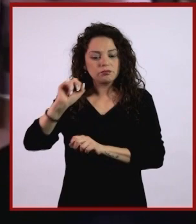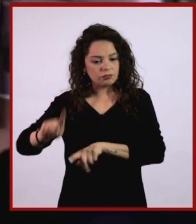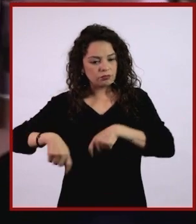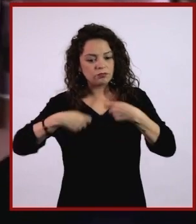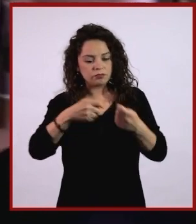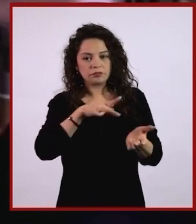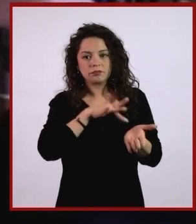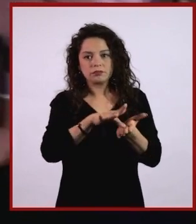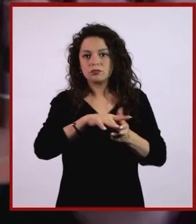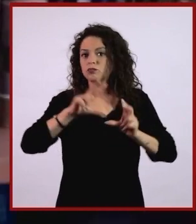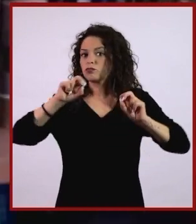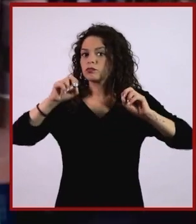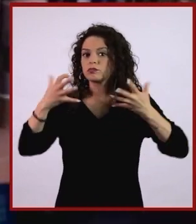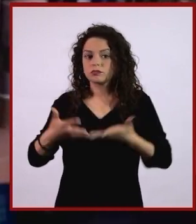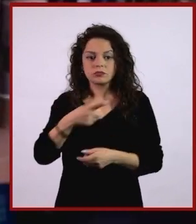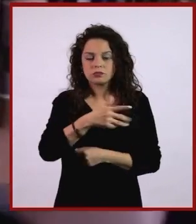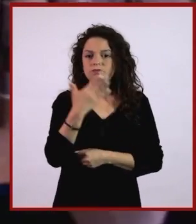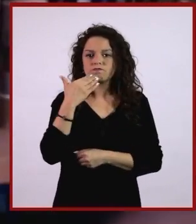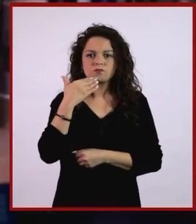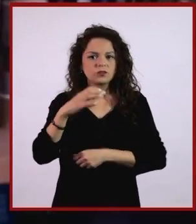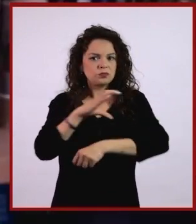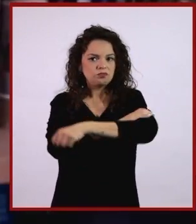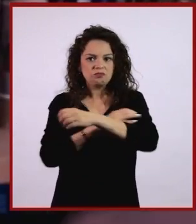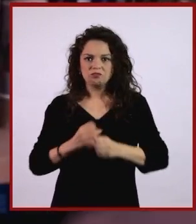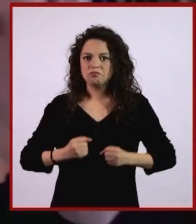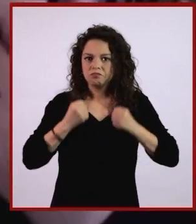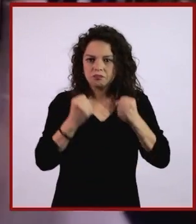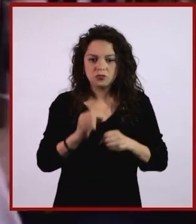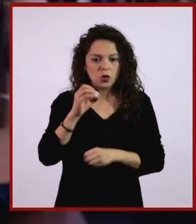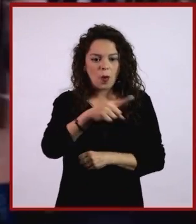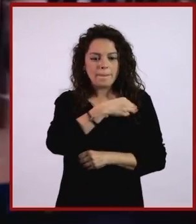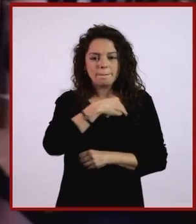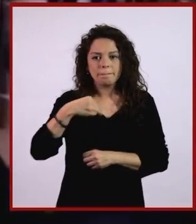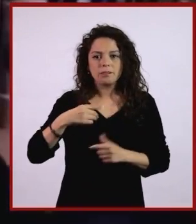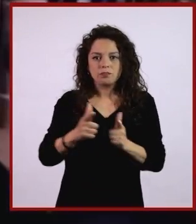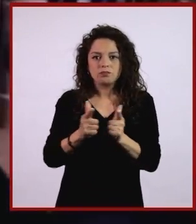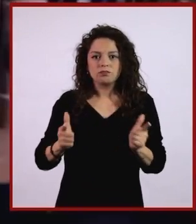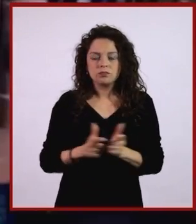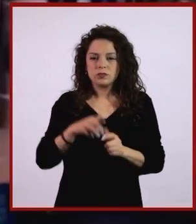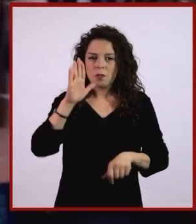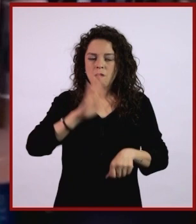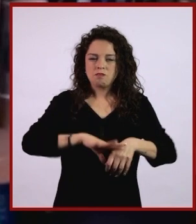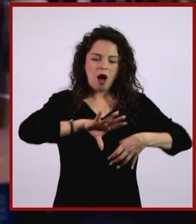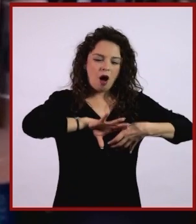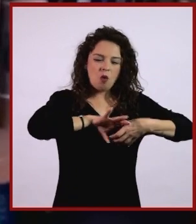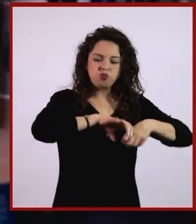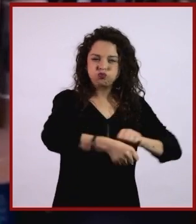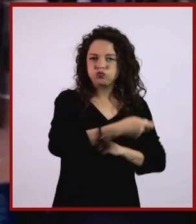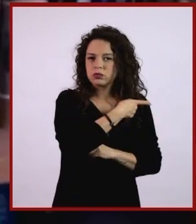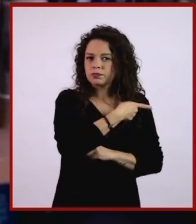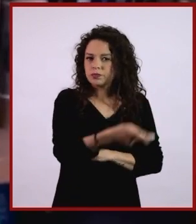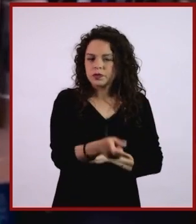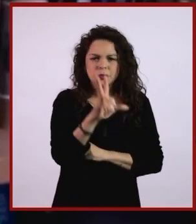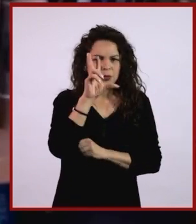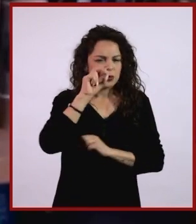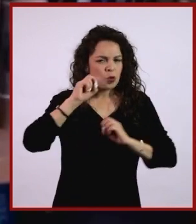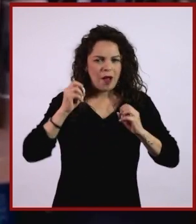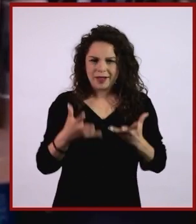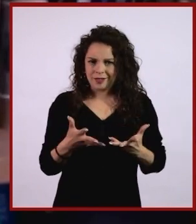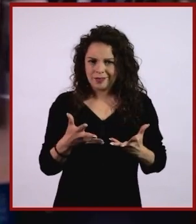aunque sean personas con menos poder o personas que son miembros de grupos más marginales, ¿no? En